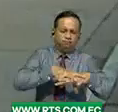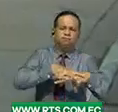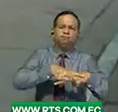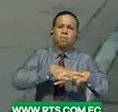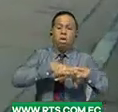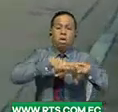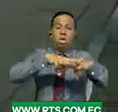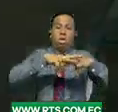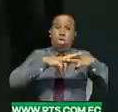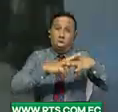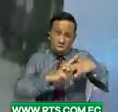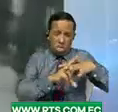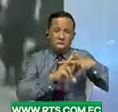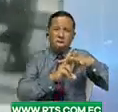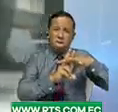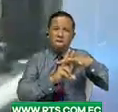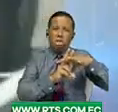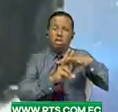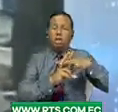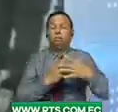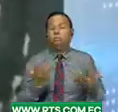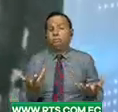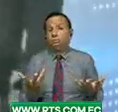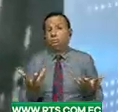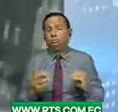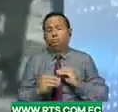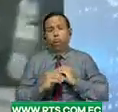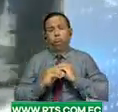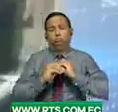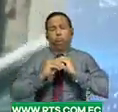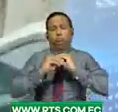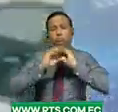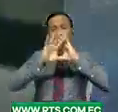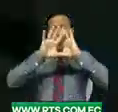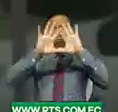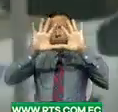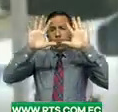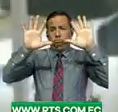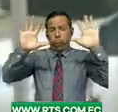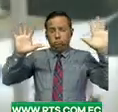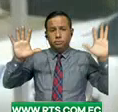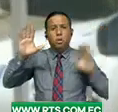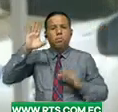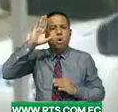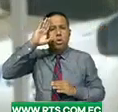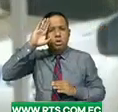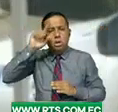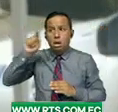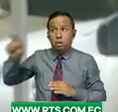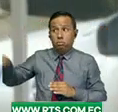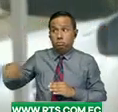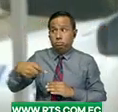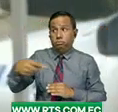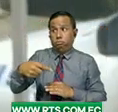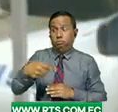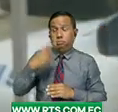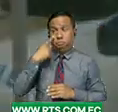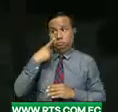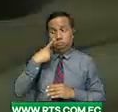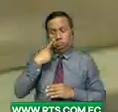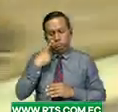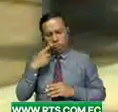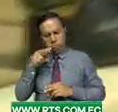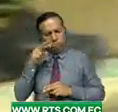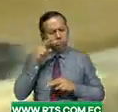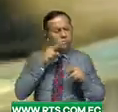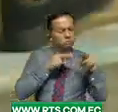mitad fuera de la alcantarilla. Cayó la madrugada y el nuevo día sorprendió a los agentes de criminalística en plena tarea de levantar evidencias